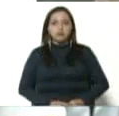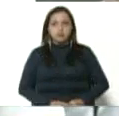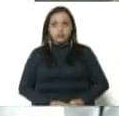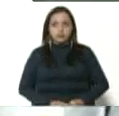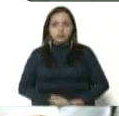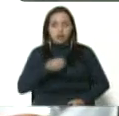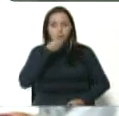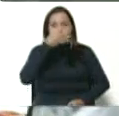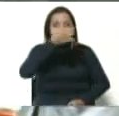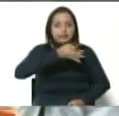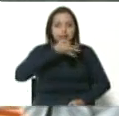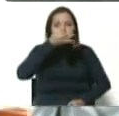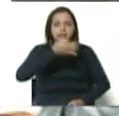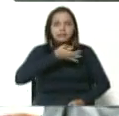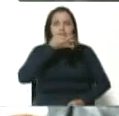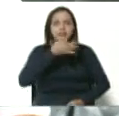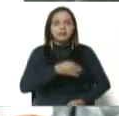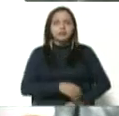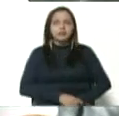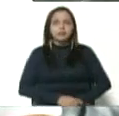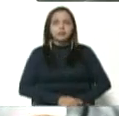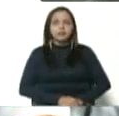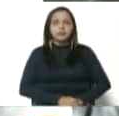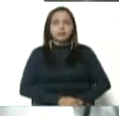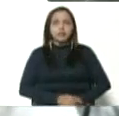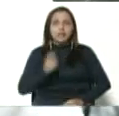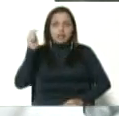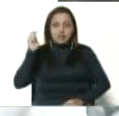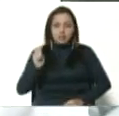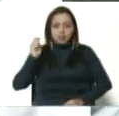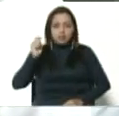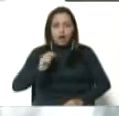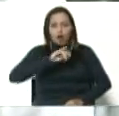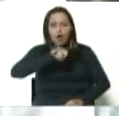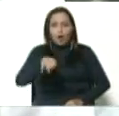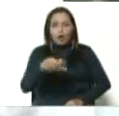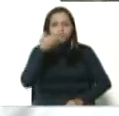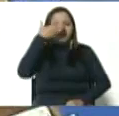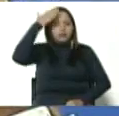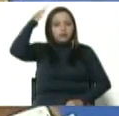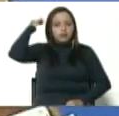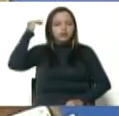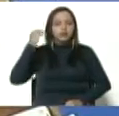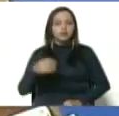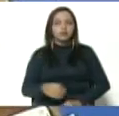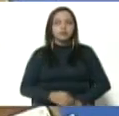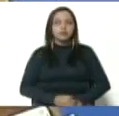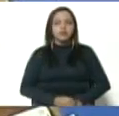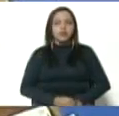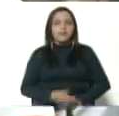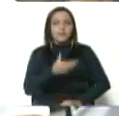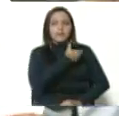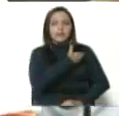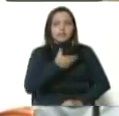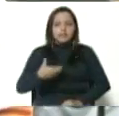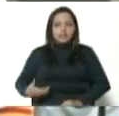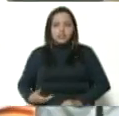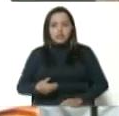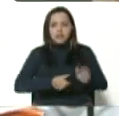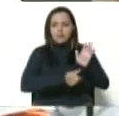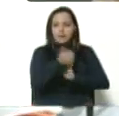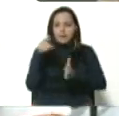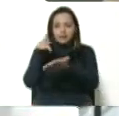Buenas tardes, ciudadano diputado Jorge Rodríguez, presidente y demás miembro